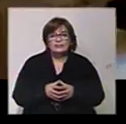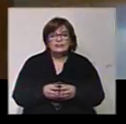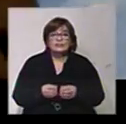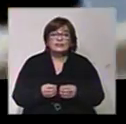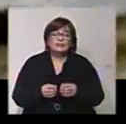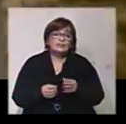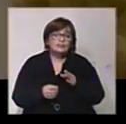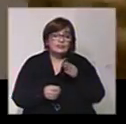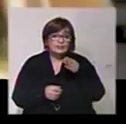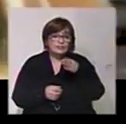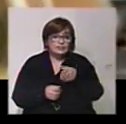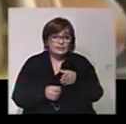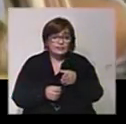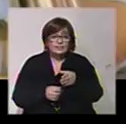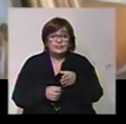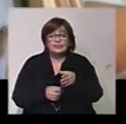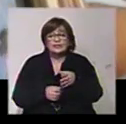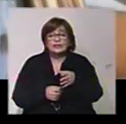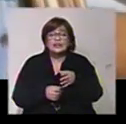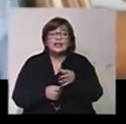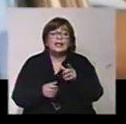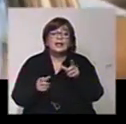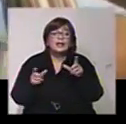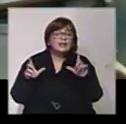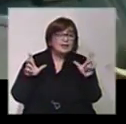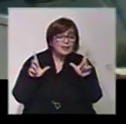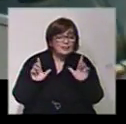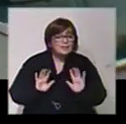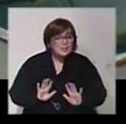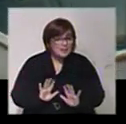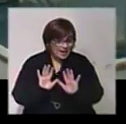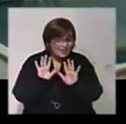Fuimos a... El programa que él tenía que hacer